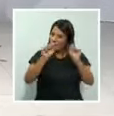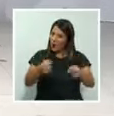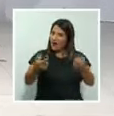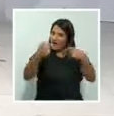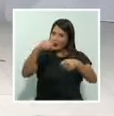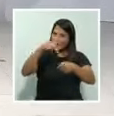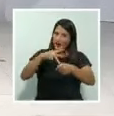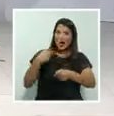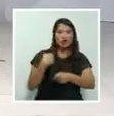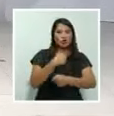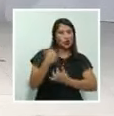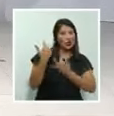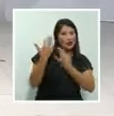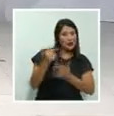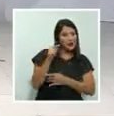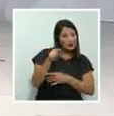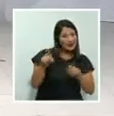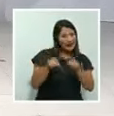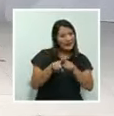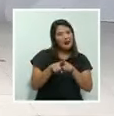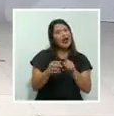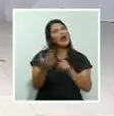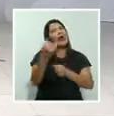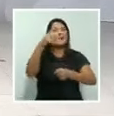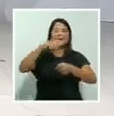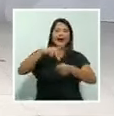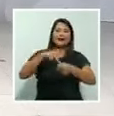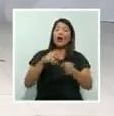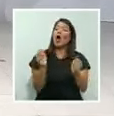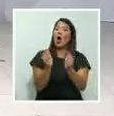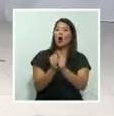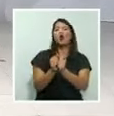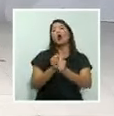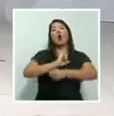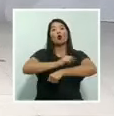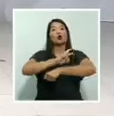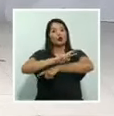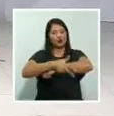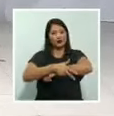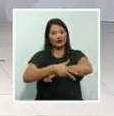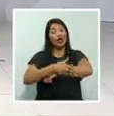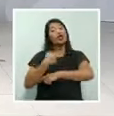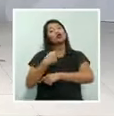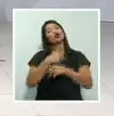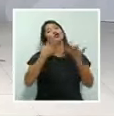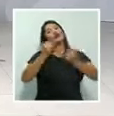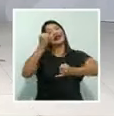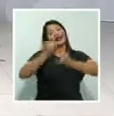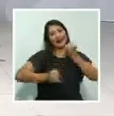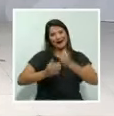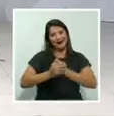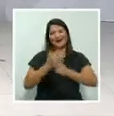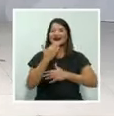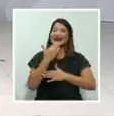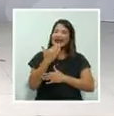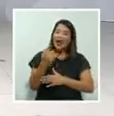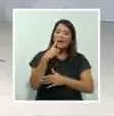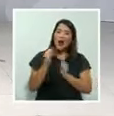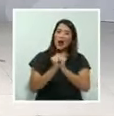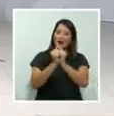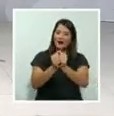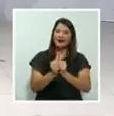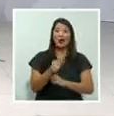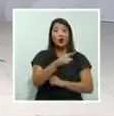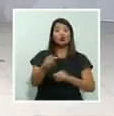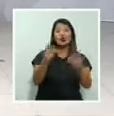lo esperamos también. Participe con los productos de la Junta de Protección Social. Nos despedimos. Gracias por acompañarnos.